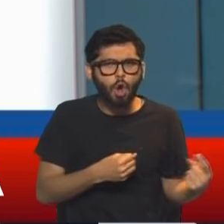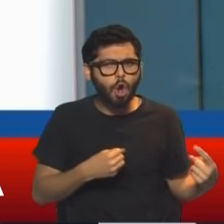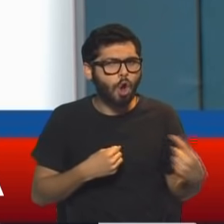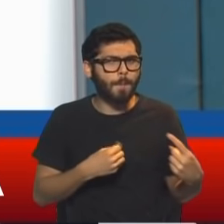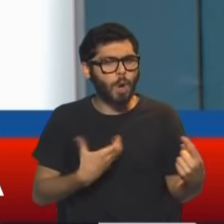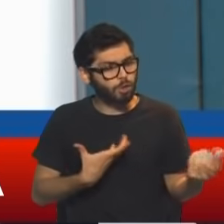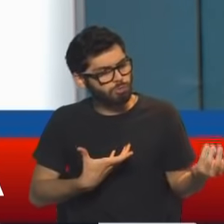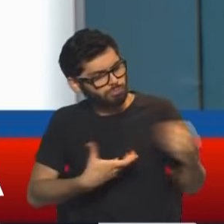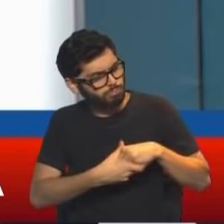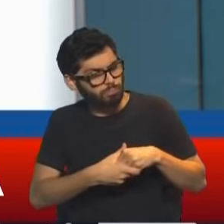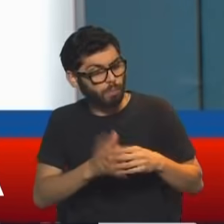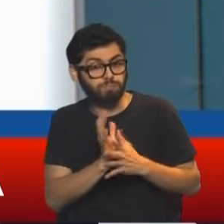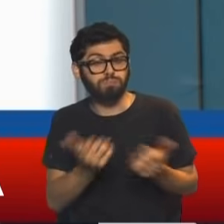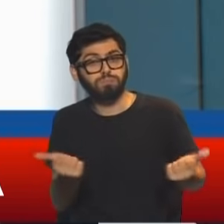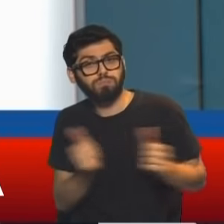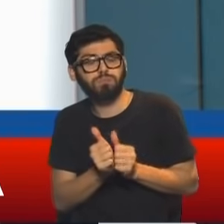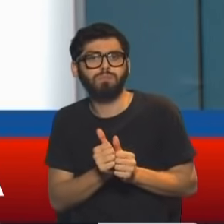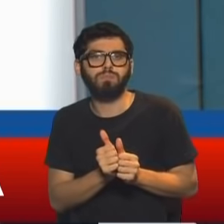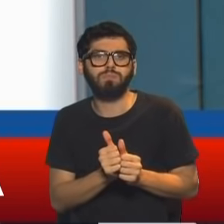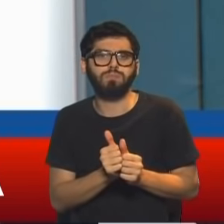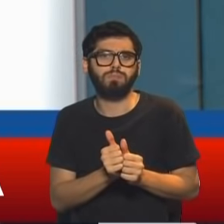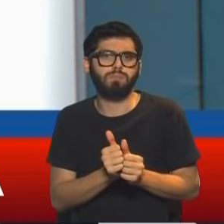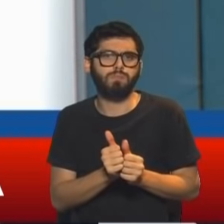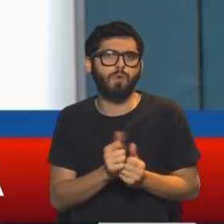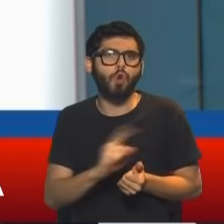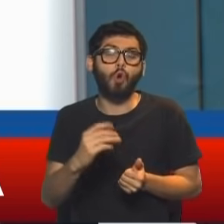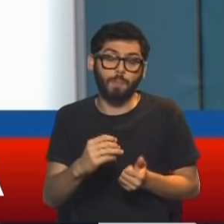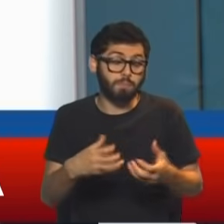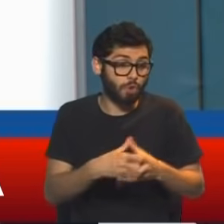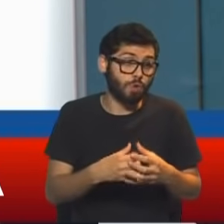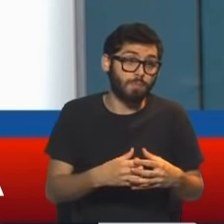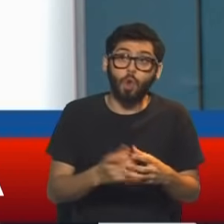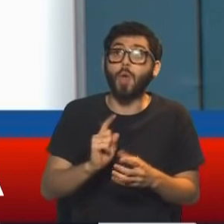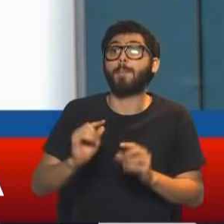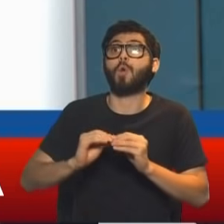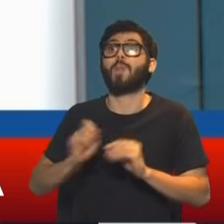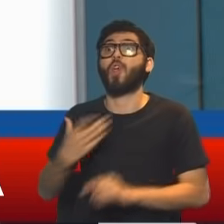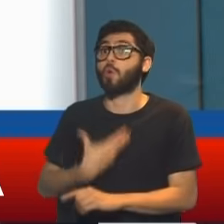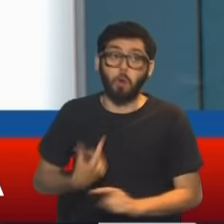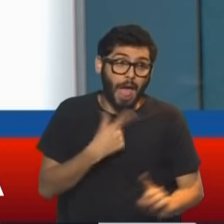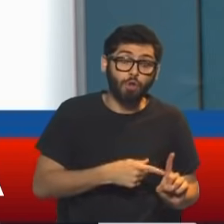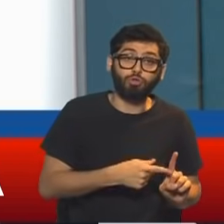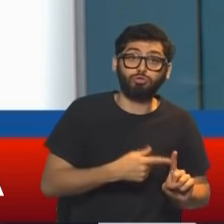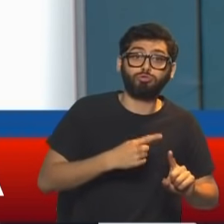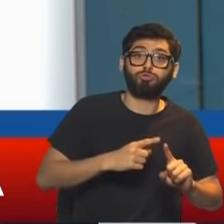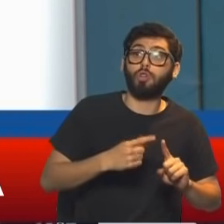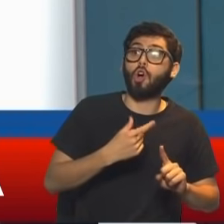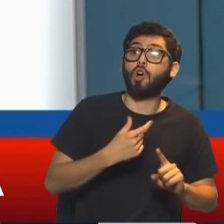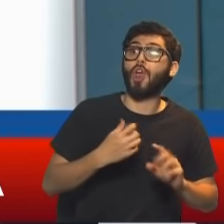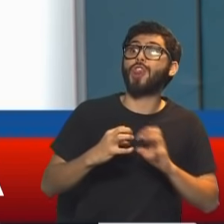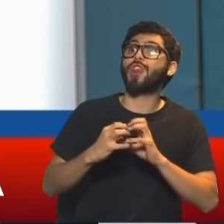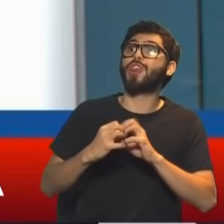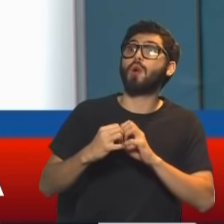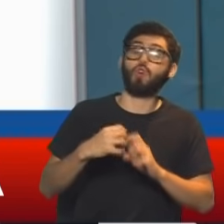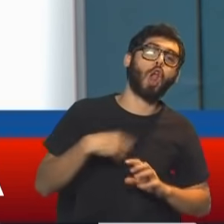para que la oposición acompañe eso? Y no es un tema del gobierno, la oposición no quiere integrarse a ningún tipo de discusión. A ver,